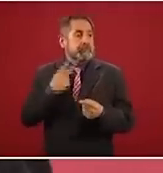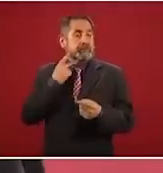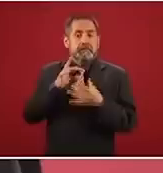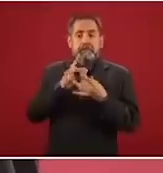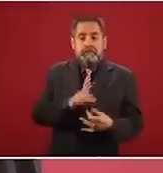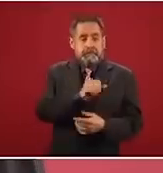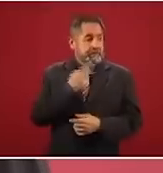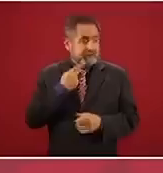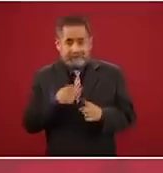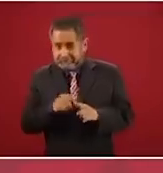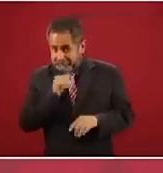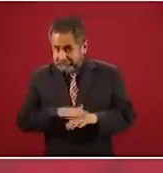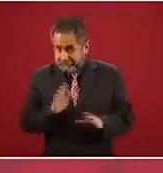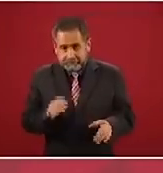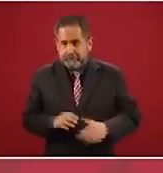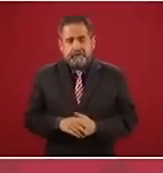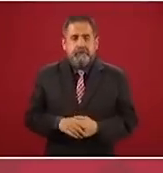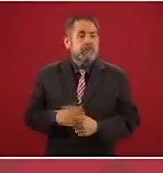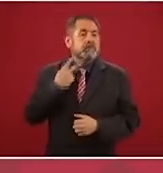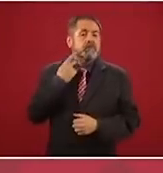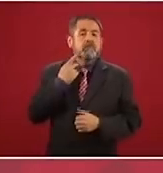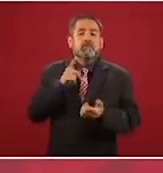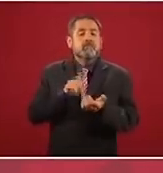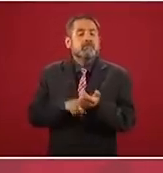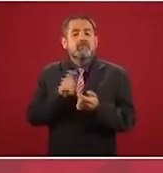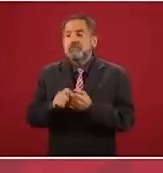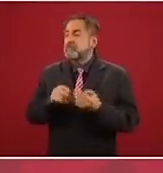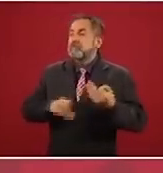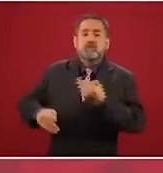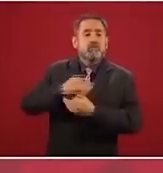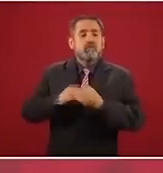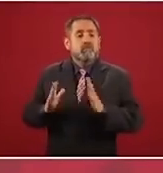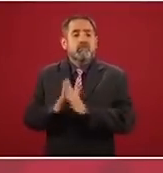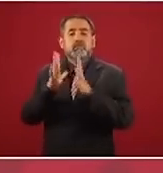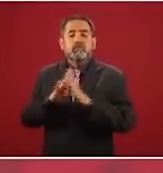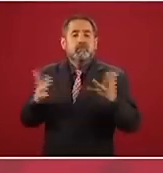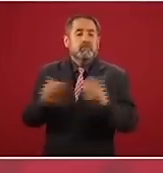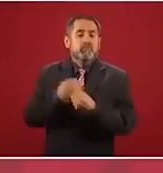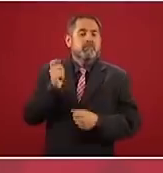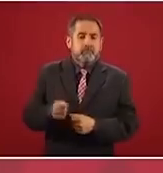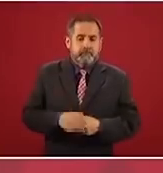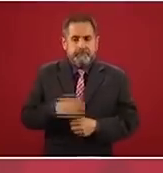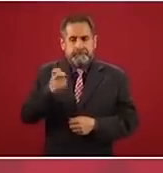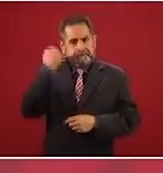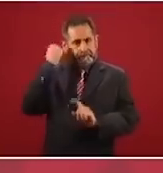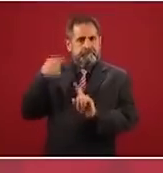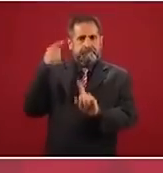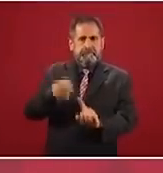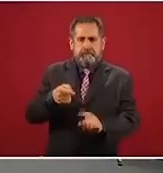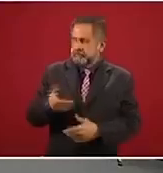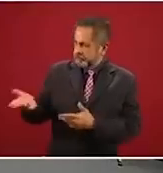de los políticos, la política es asunto de todos. Y este es el propósito.